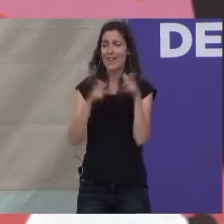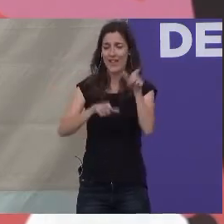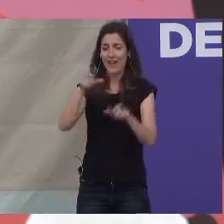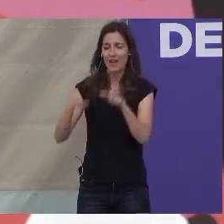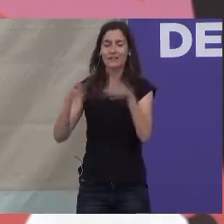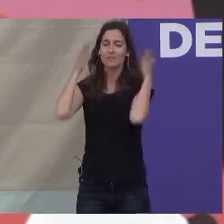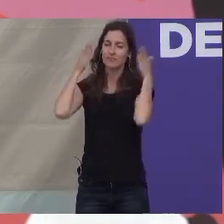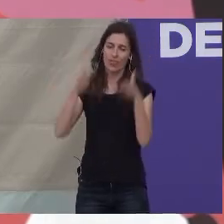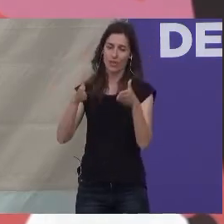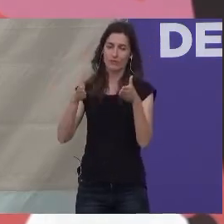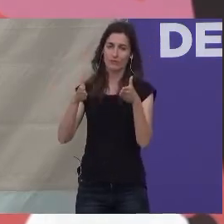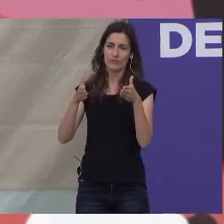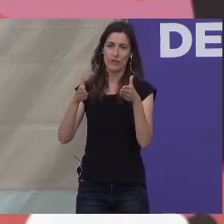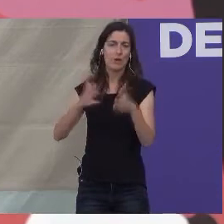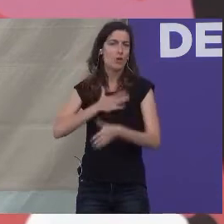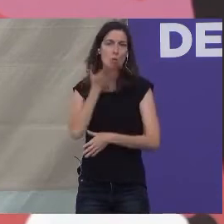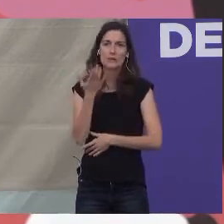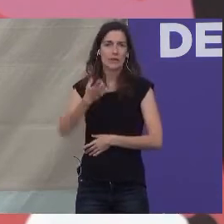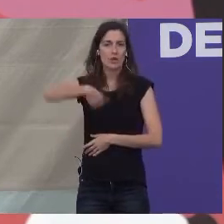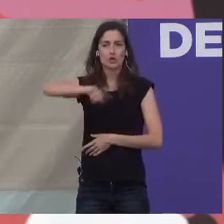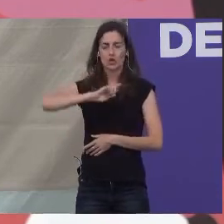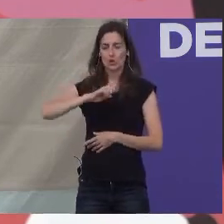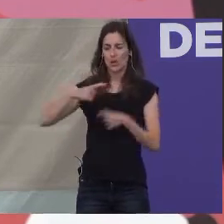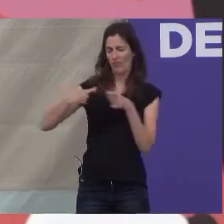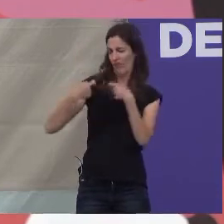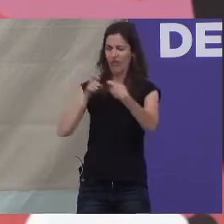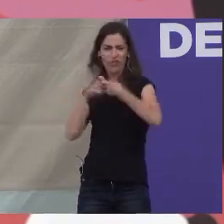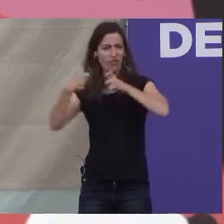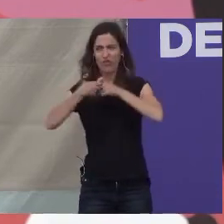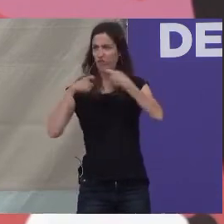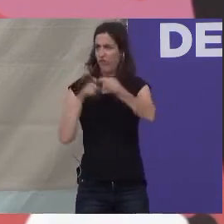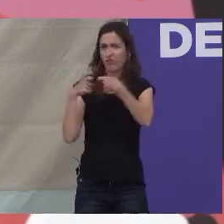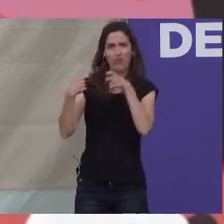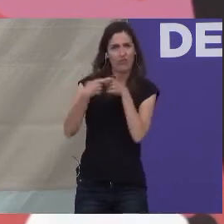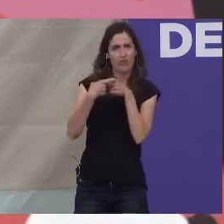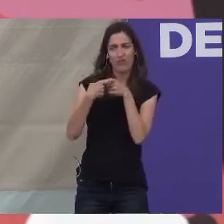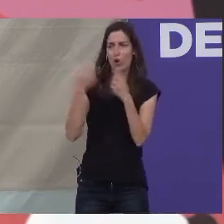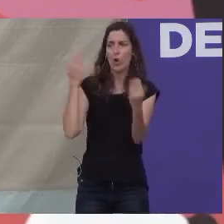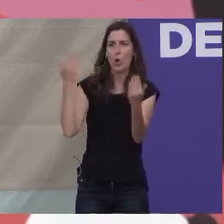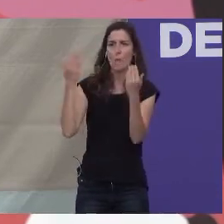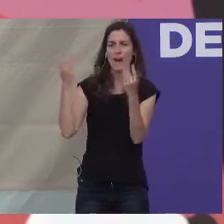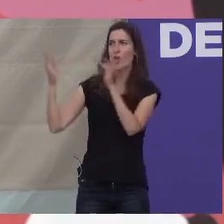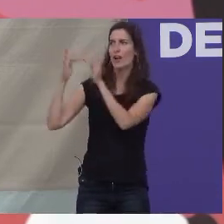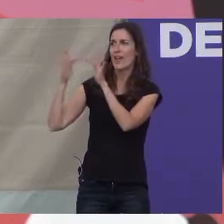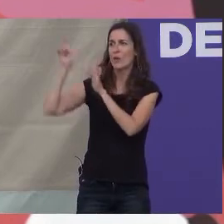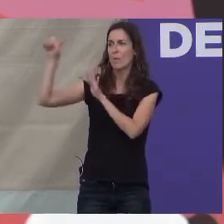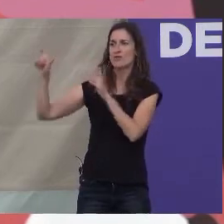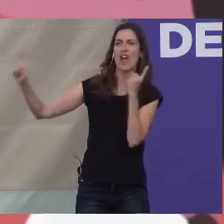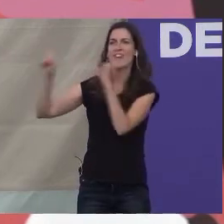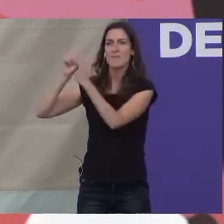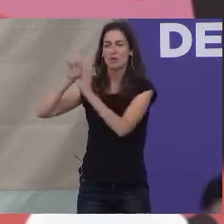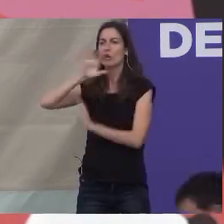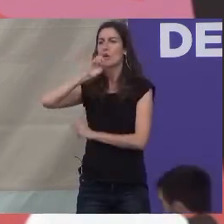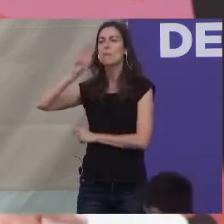gente. No puede ser que nos llevemos peor que como nos llamamos con quienes deberían ser nuestros enemigos, que no deja de ser el